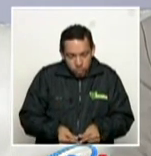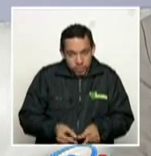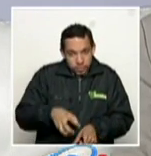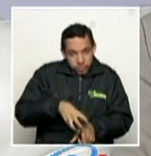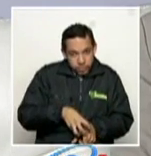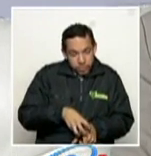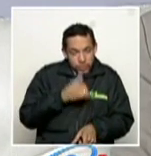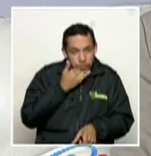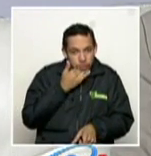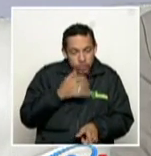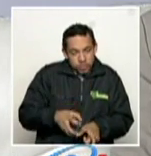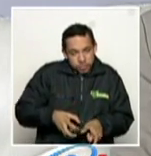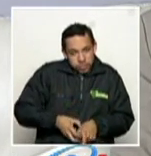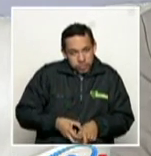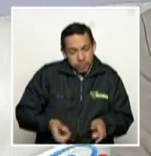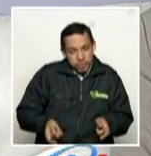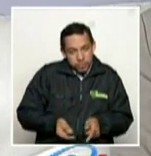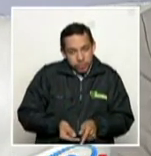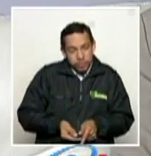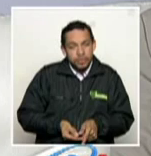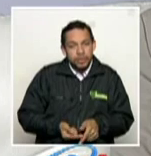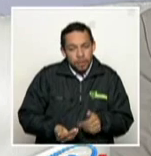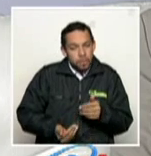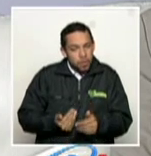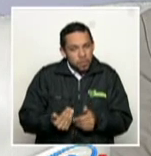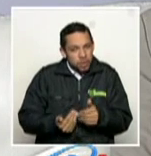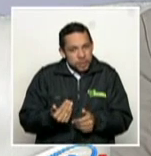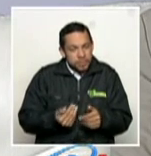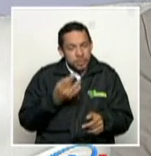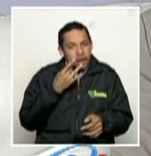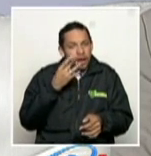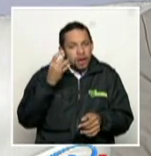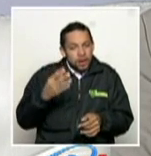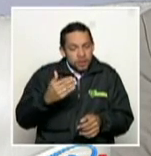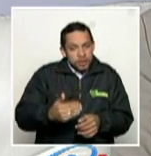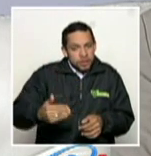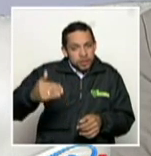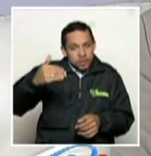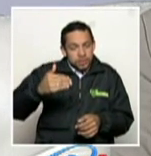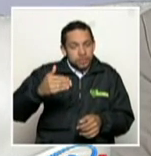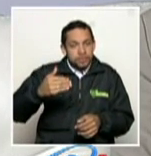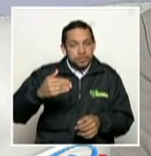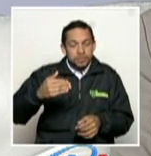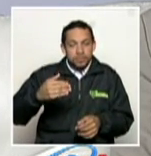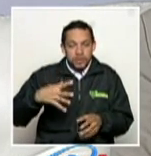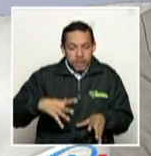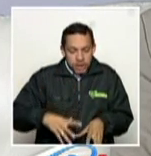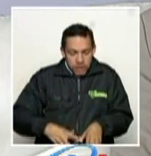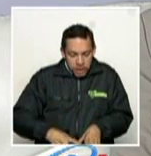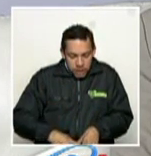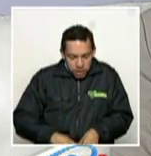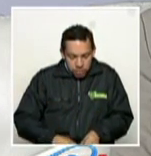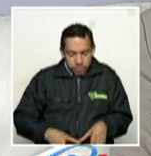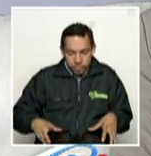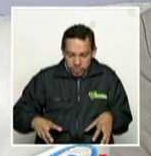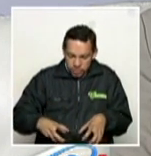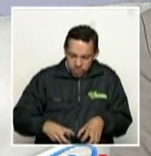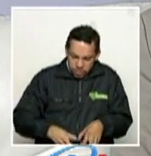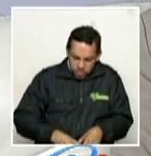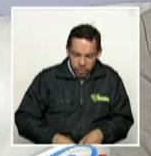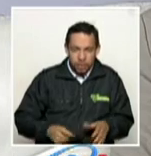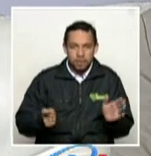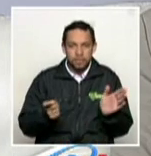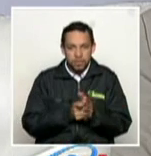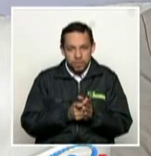uretral. Ha tenido procesos, pues desde ese año no se ha vuelto a infectar, pero la